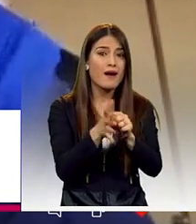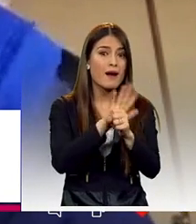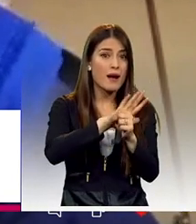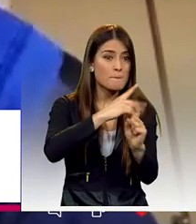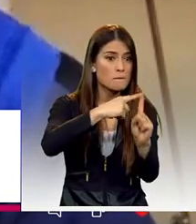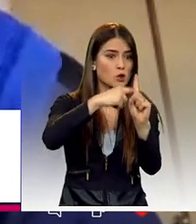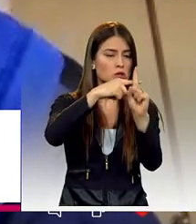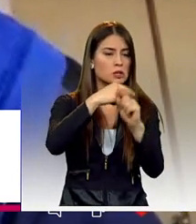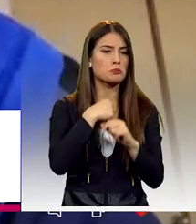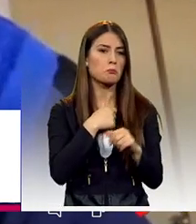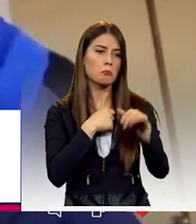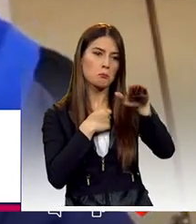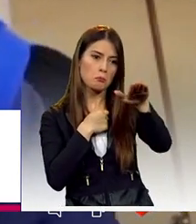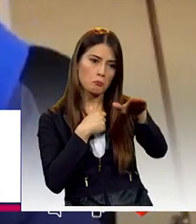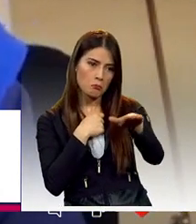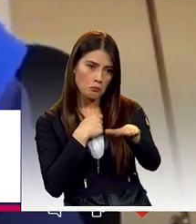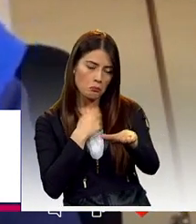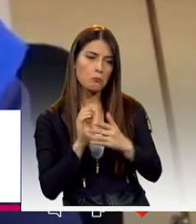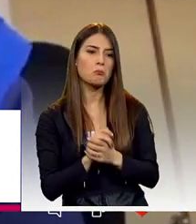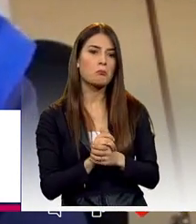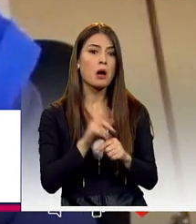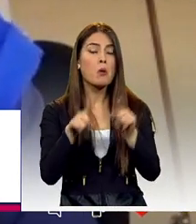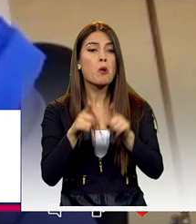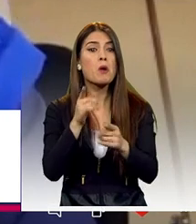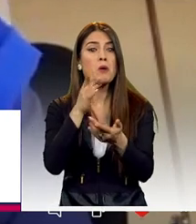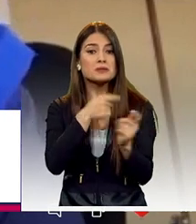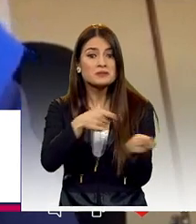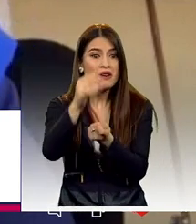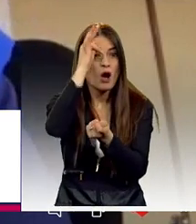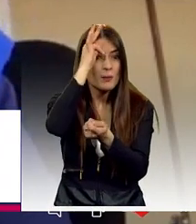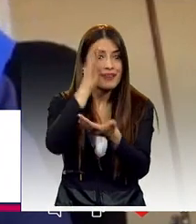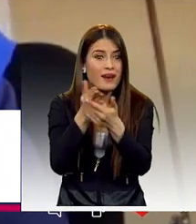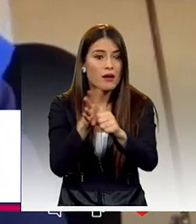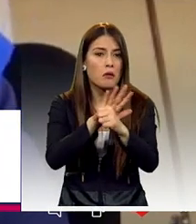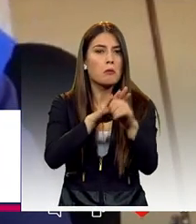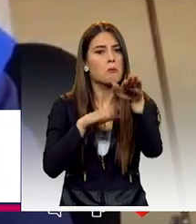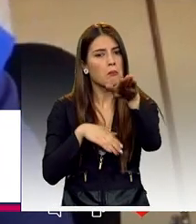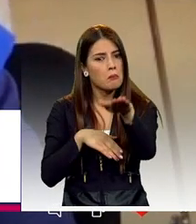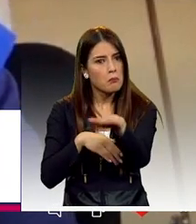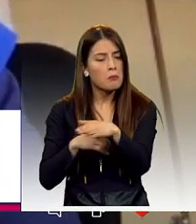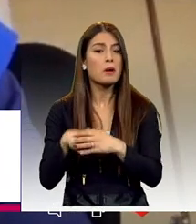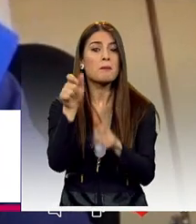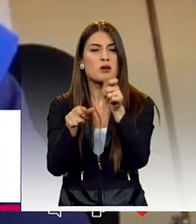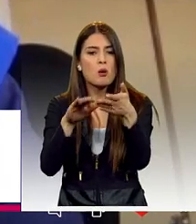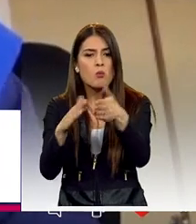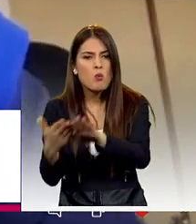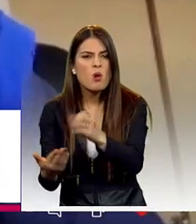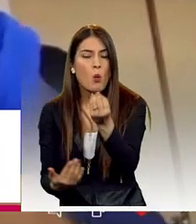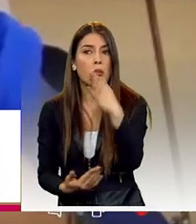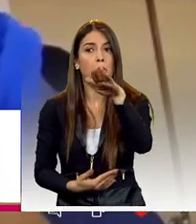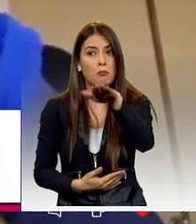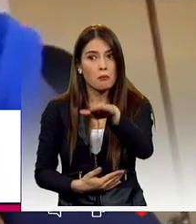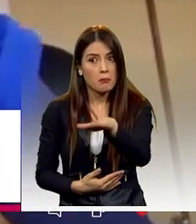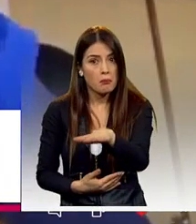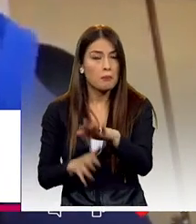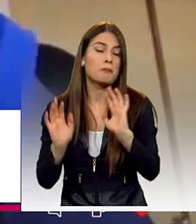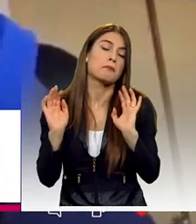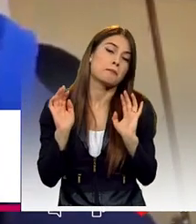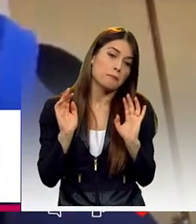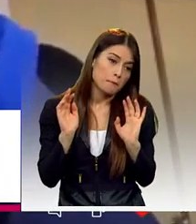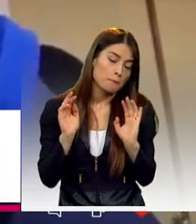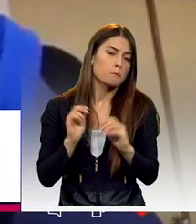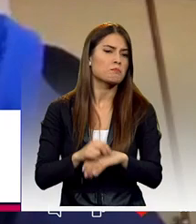de pacientes hospitalizados e incluso en el número de muertes que ha registrado Bogotá. Nosotros le atribuimos